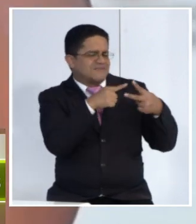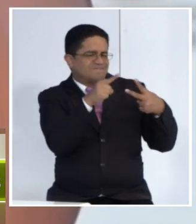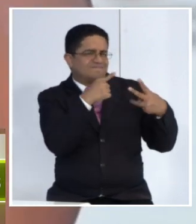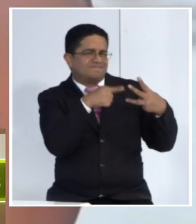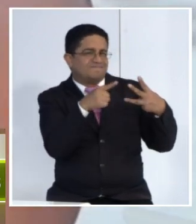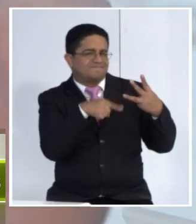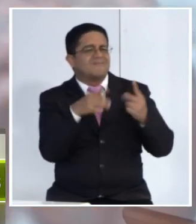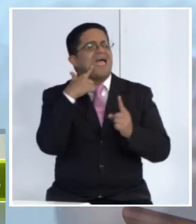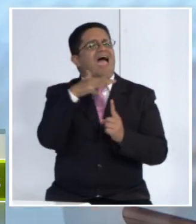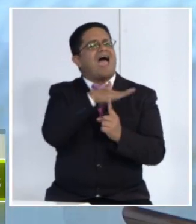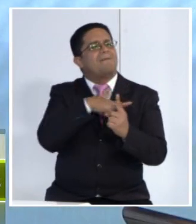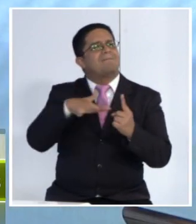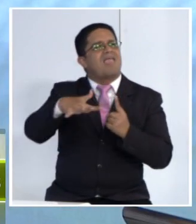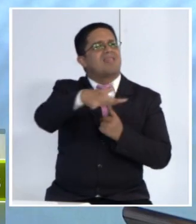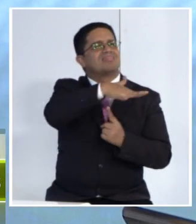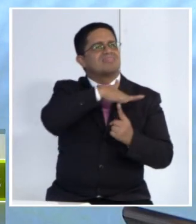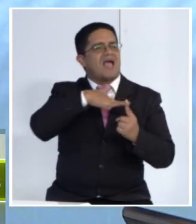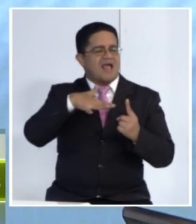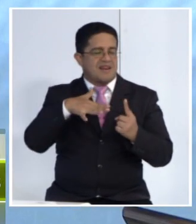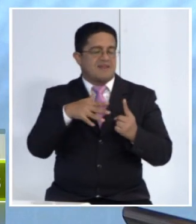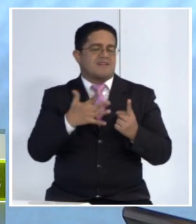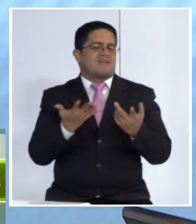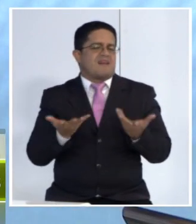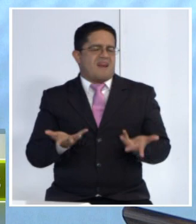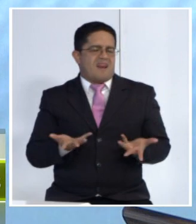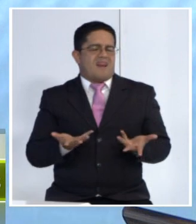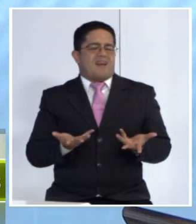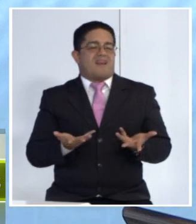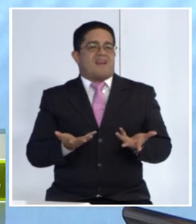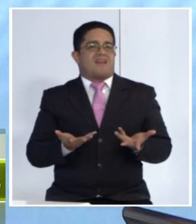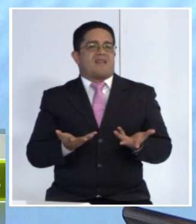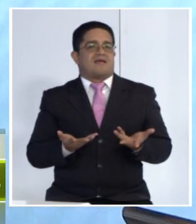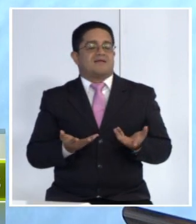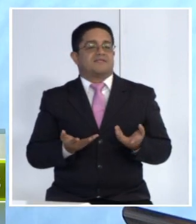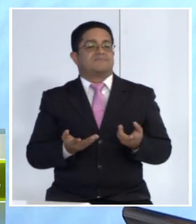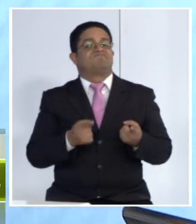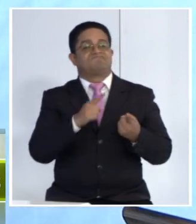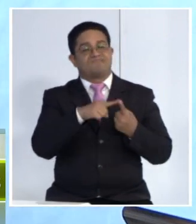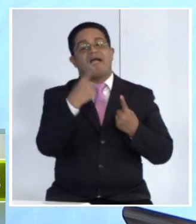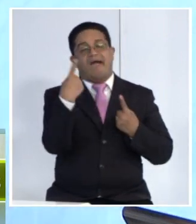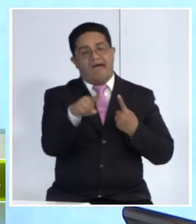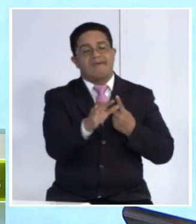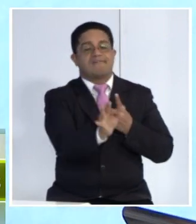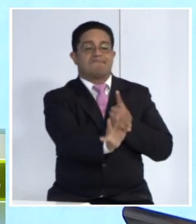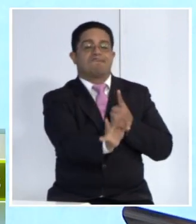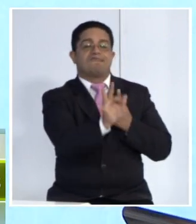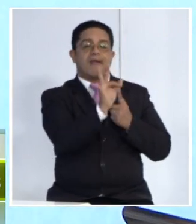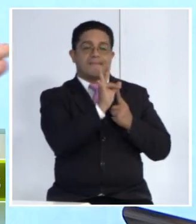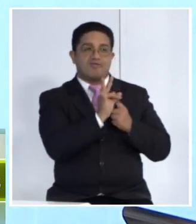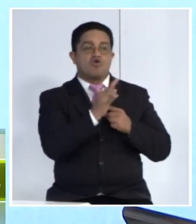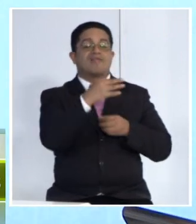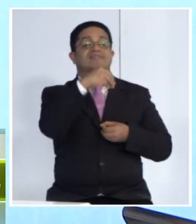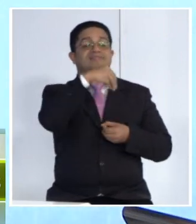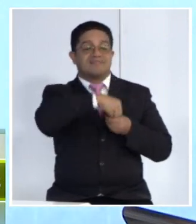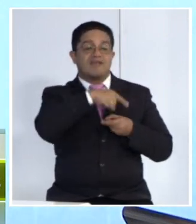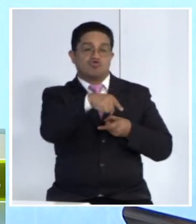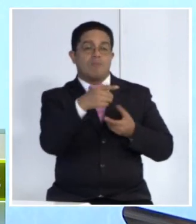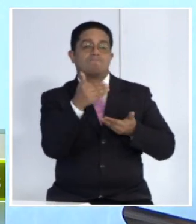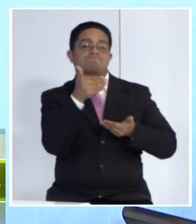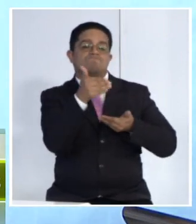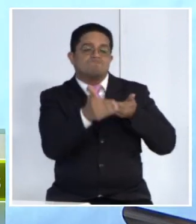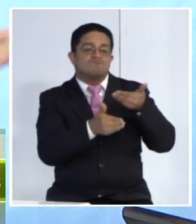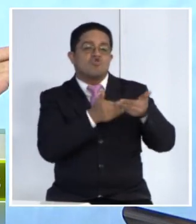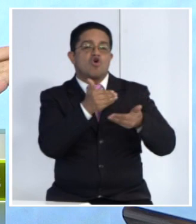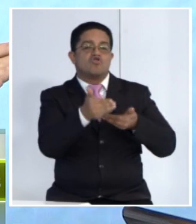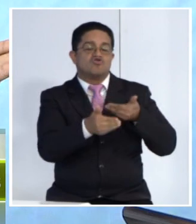factores ambientales, tenemos factores infecciosos dentro de este proceso